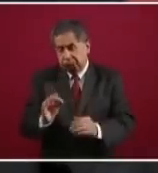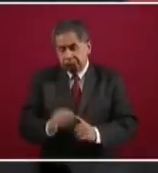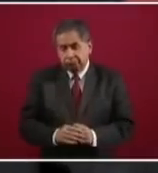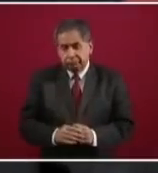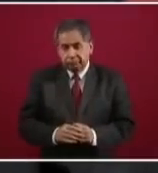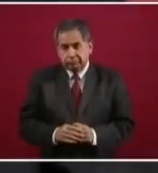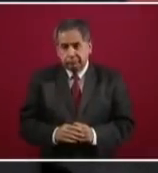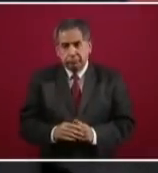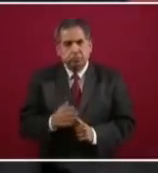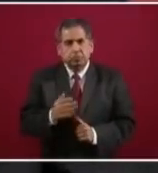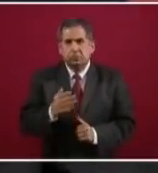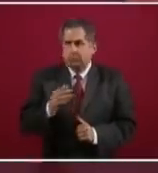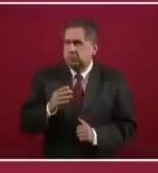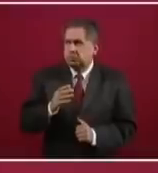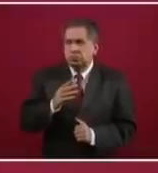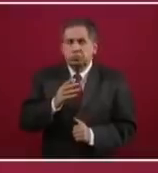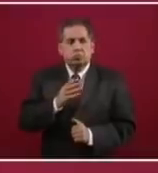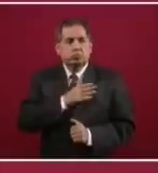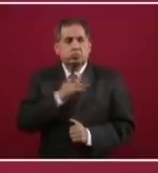hay buenas noticias.